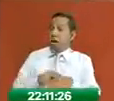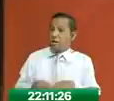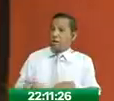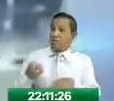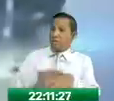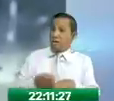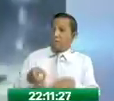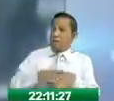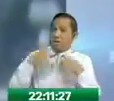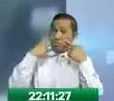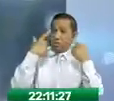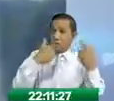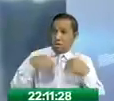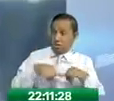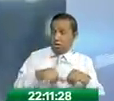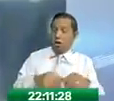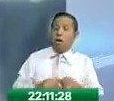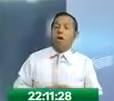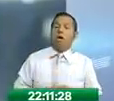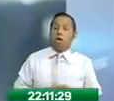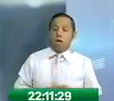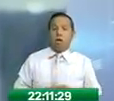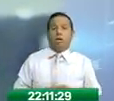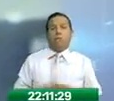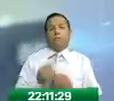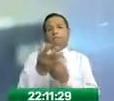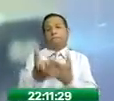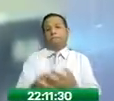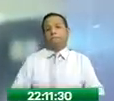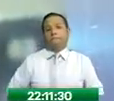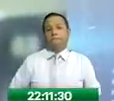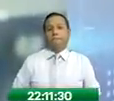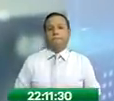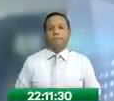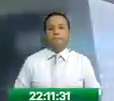zona. Informó Jorge Salazar.